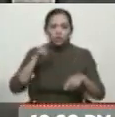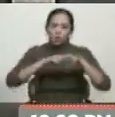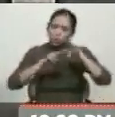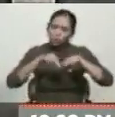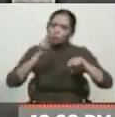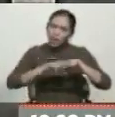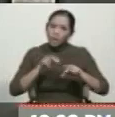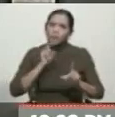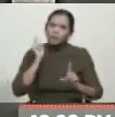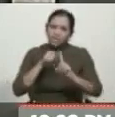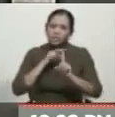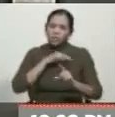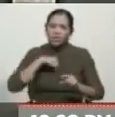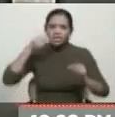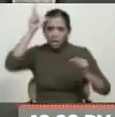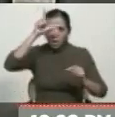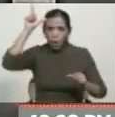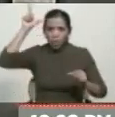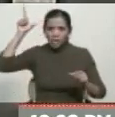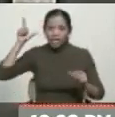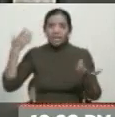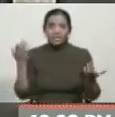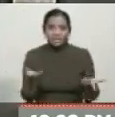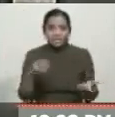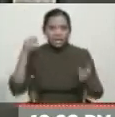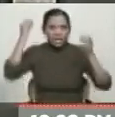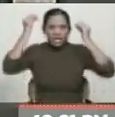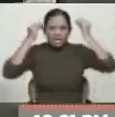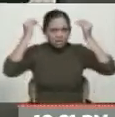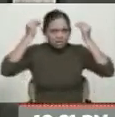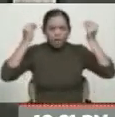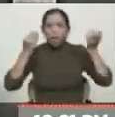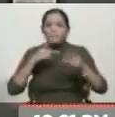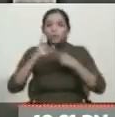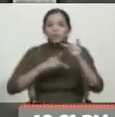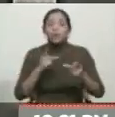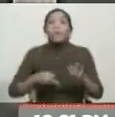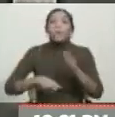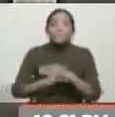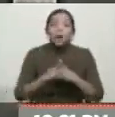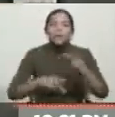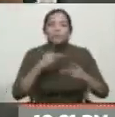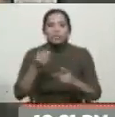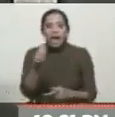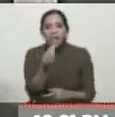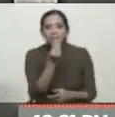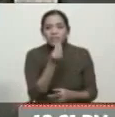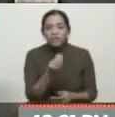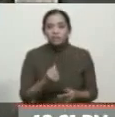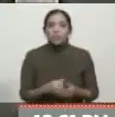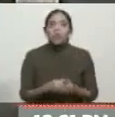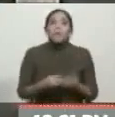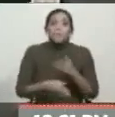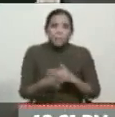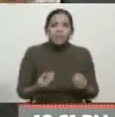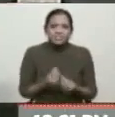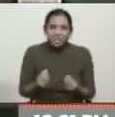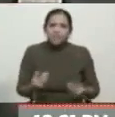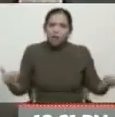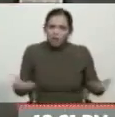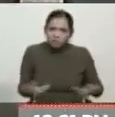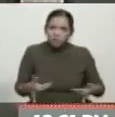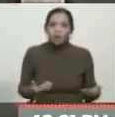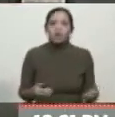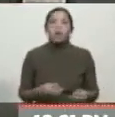nuestra lógica, que es creativa, que es productiva. Vamos a producir alimentos, vamos a echarle un camión, vamos a crear